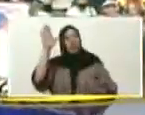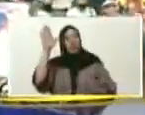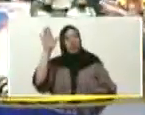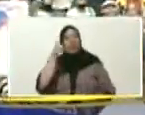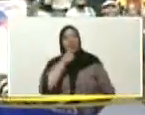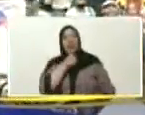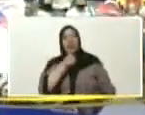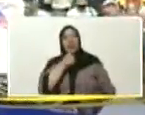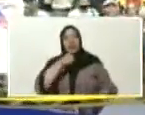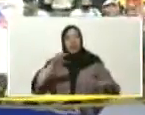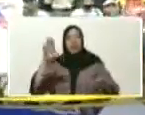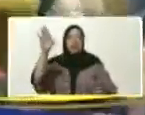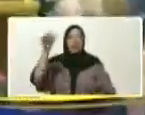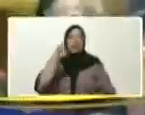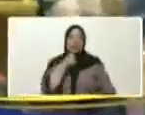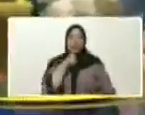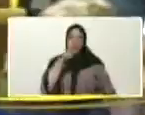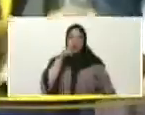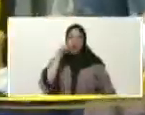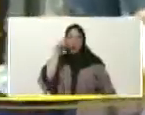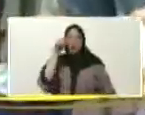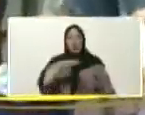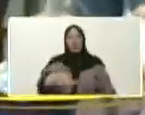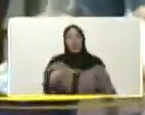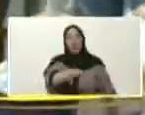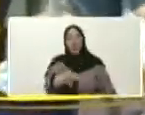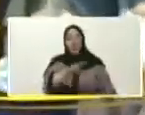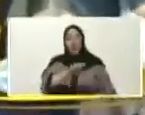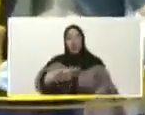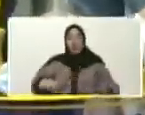es Superbigote? El pueblo